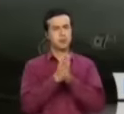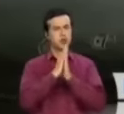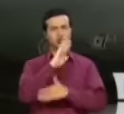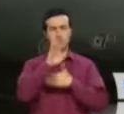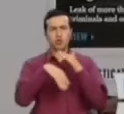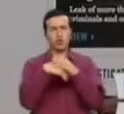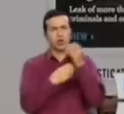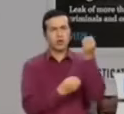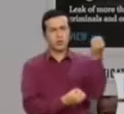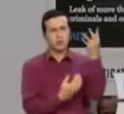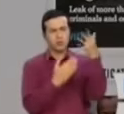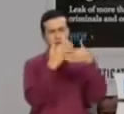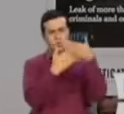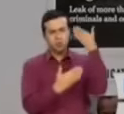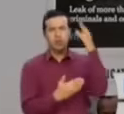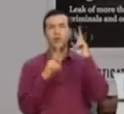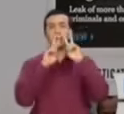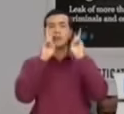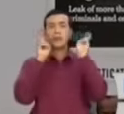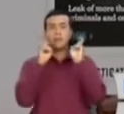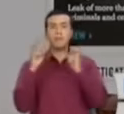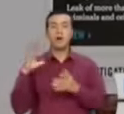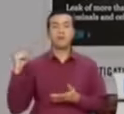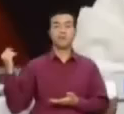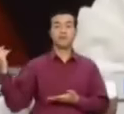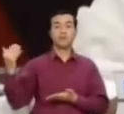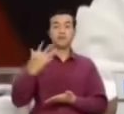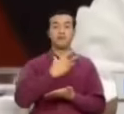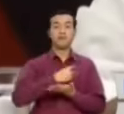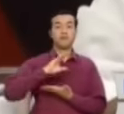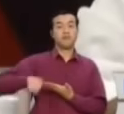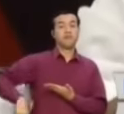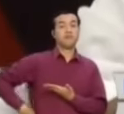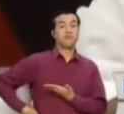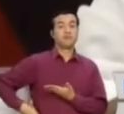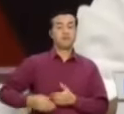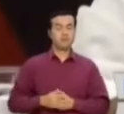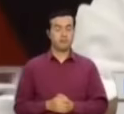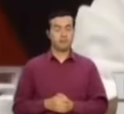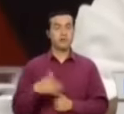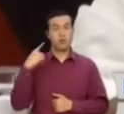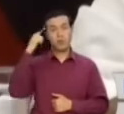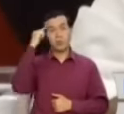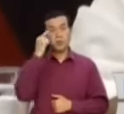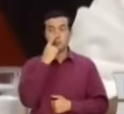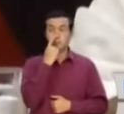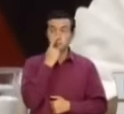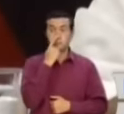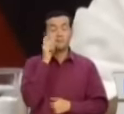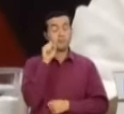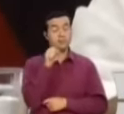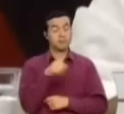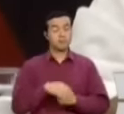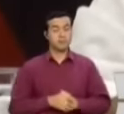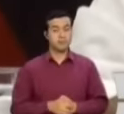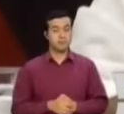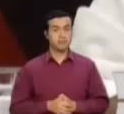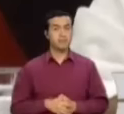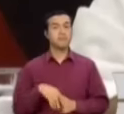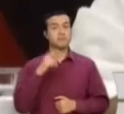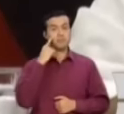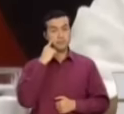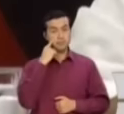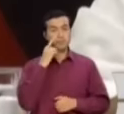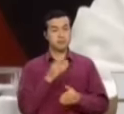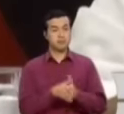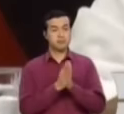la información vinculada al caso Panama Papers. Como gobierno, si nos interesa pues, esa información, y si vamos a pedir